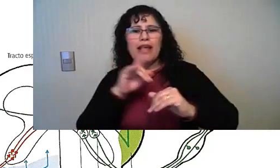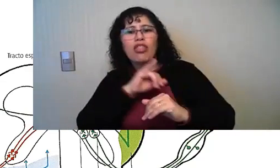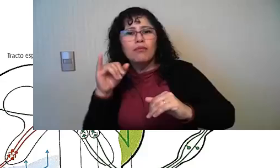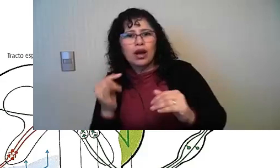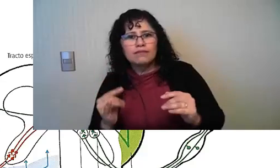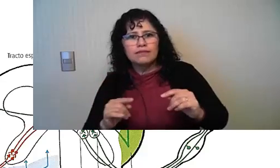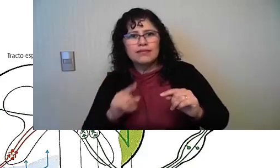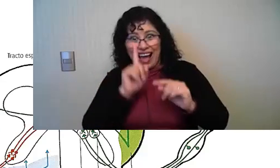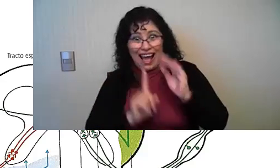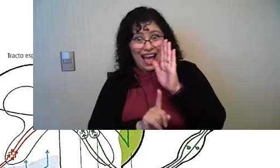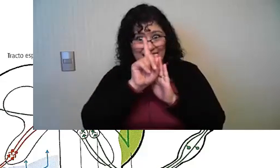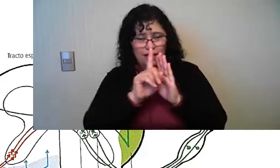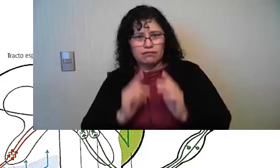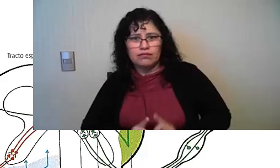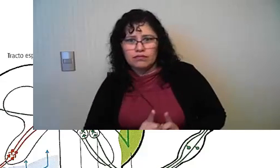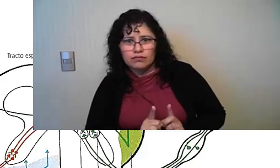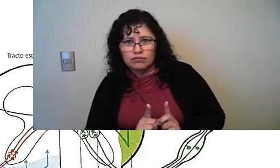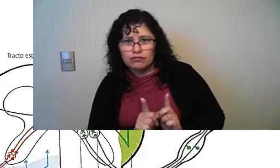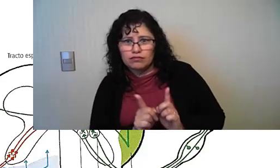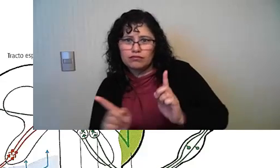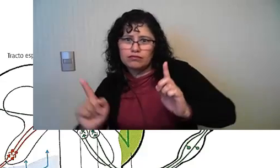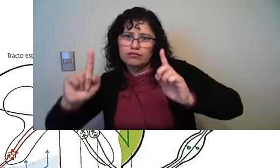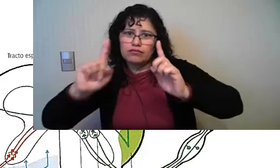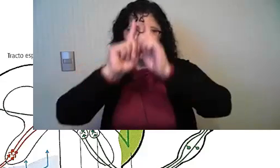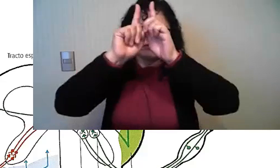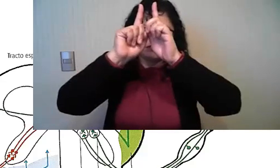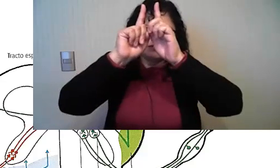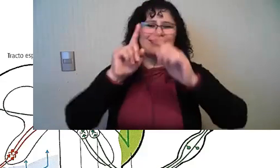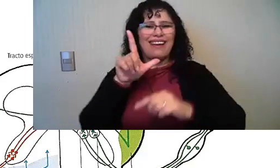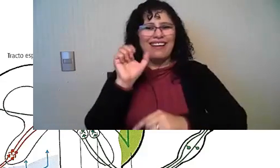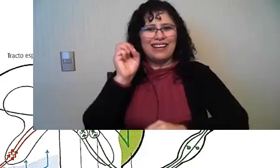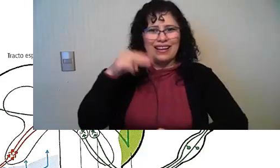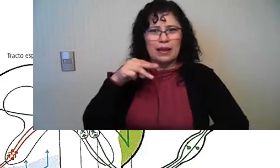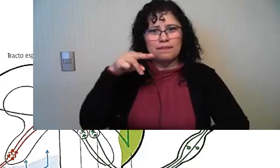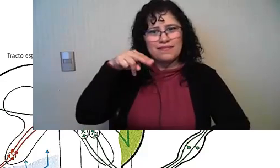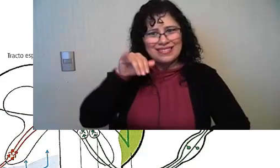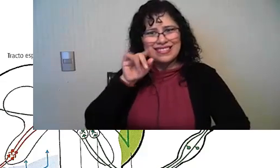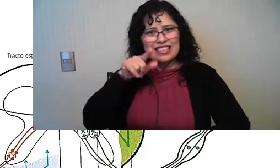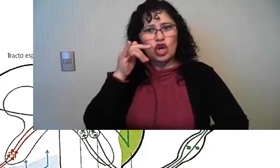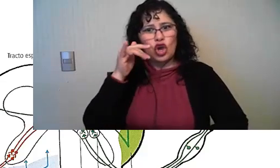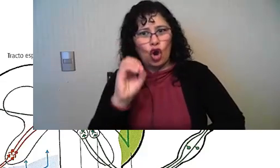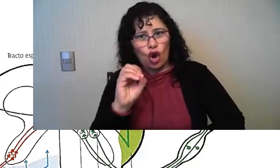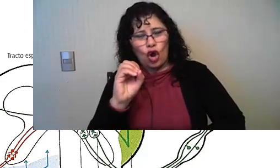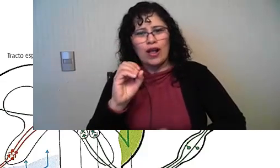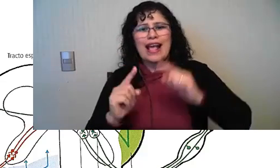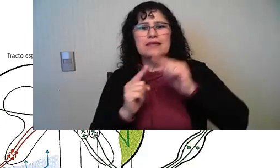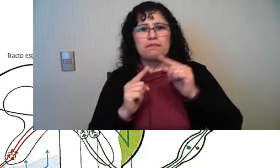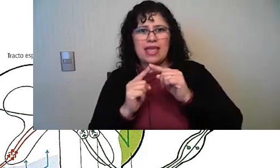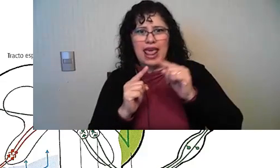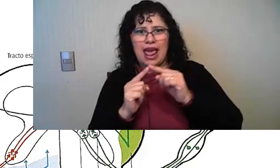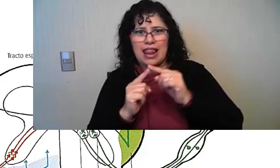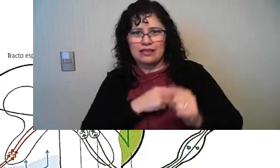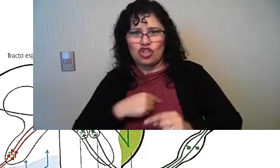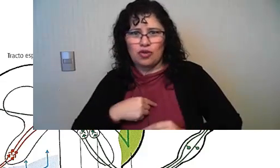superior, formando, en este caso, lo que se denomina lemnisco espinal. ¿Ya? Tenemos un